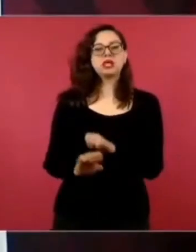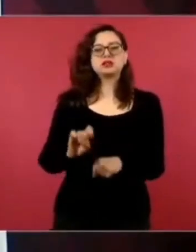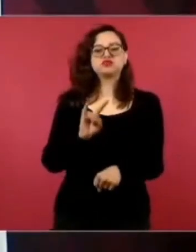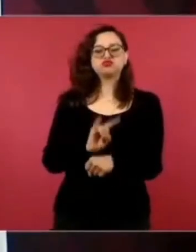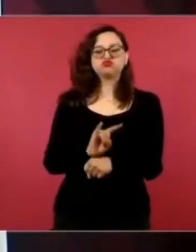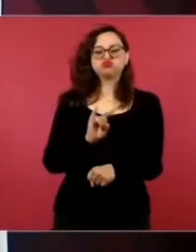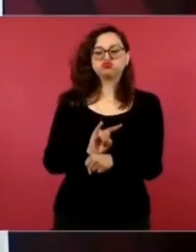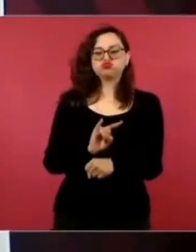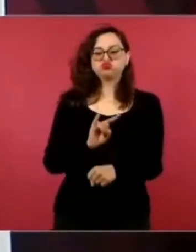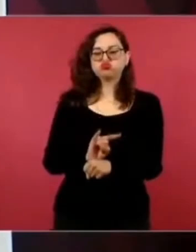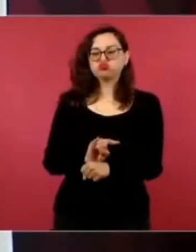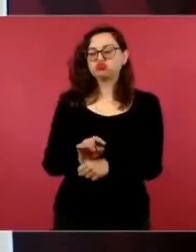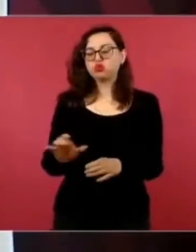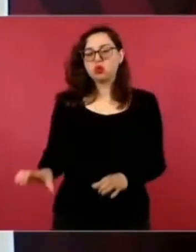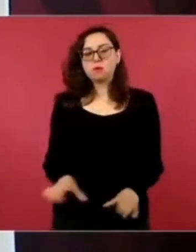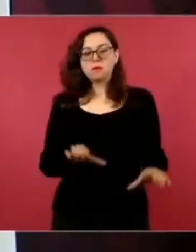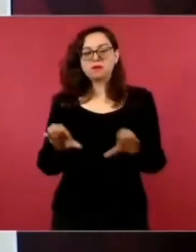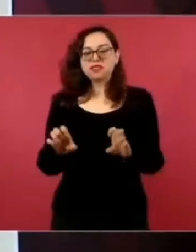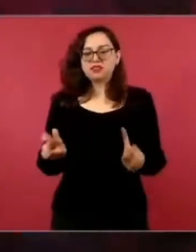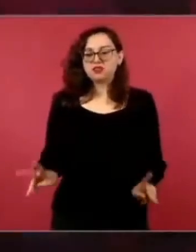y vendo las computadoras.